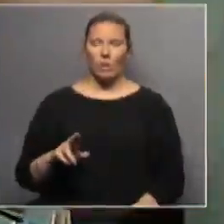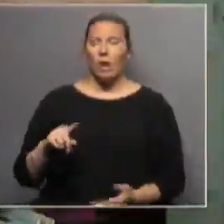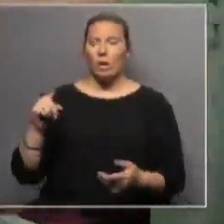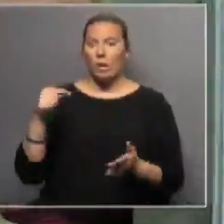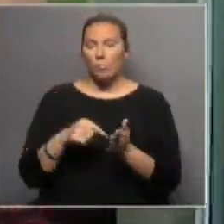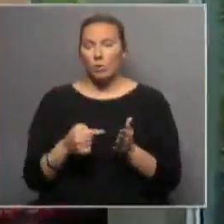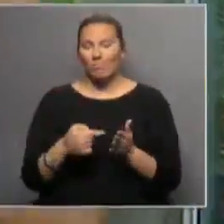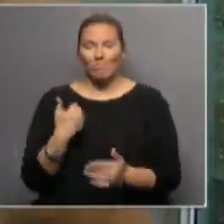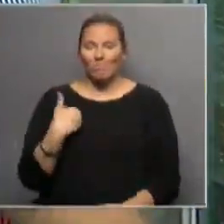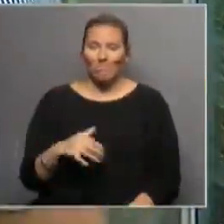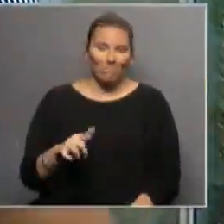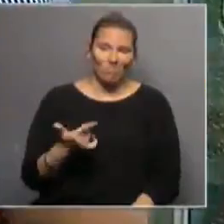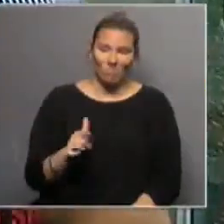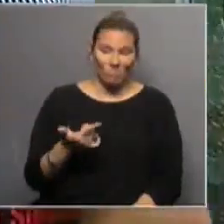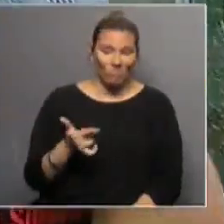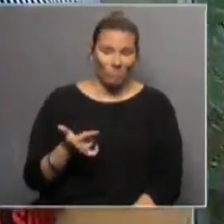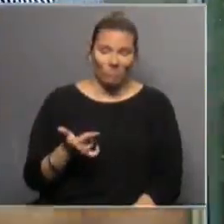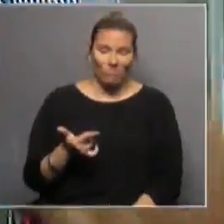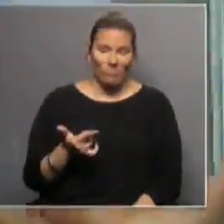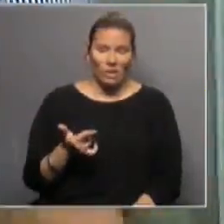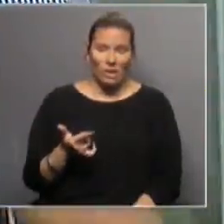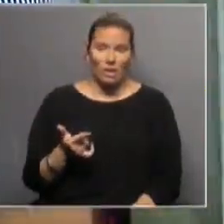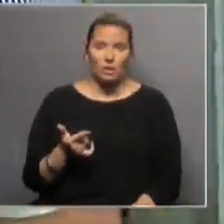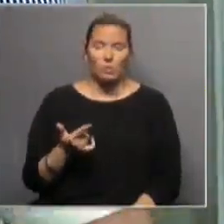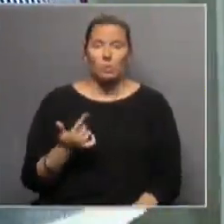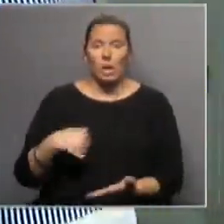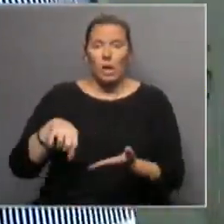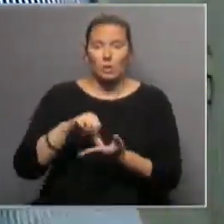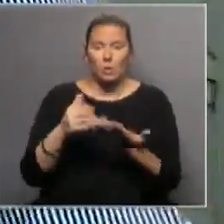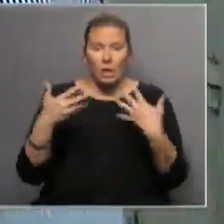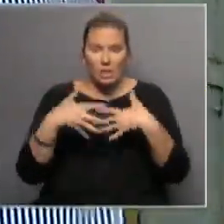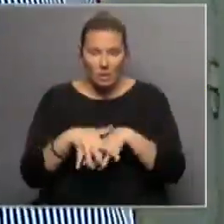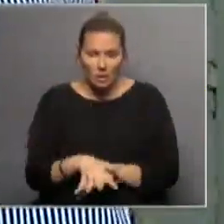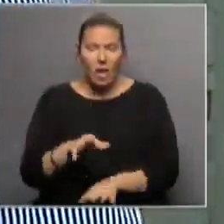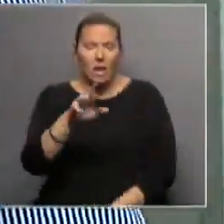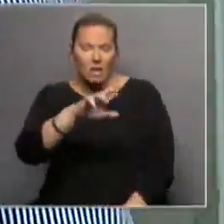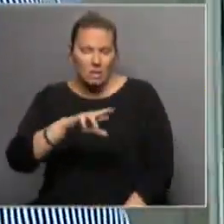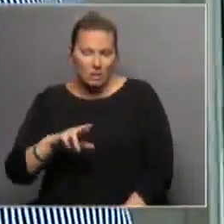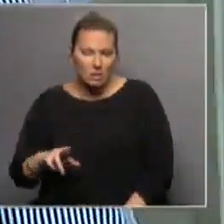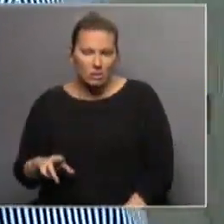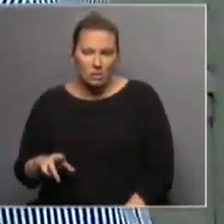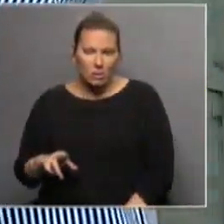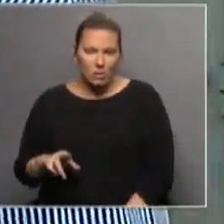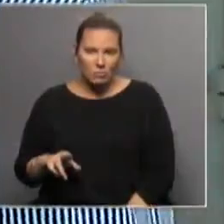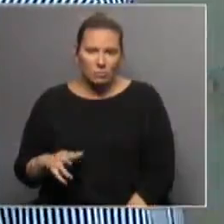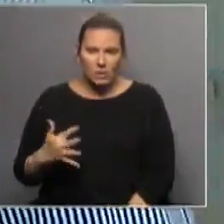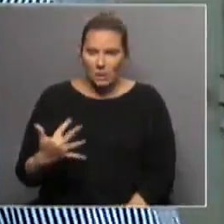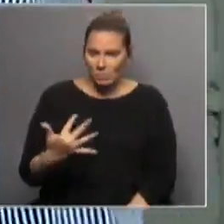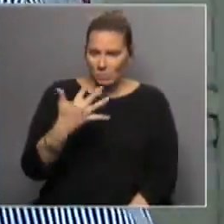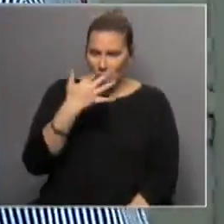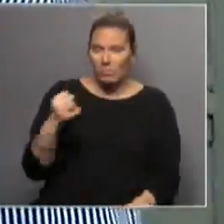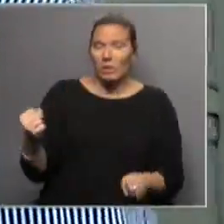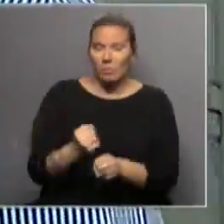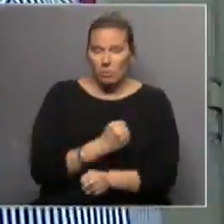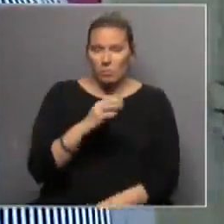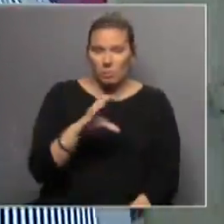no, lamentablemente no la tiene. Es una ciudad integrada, lida en el río, se respira, bueno, el premio